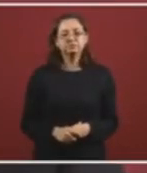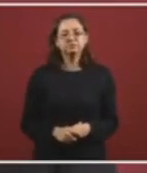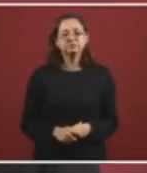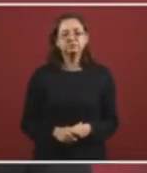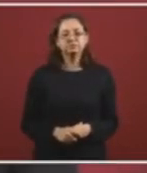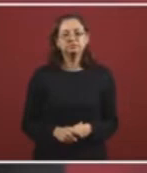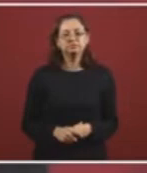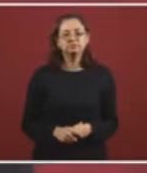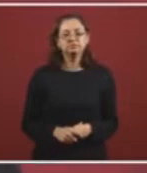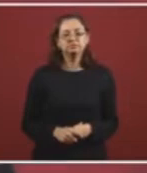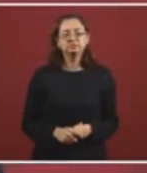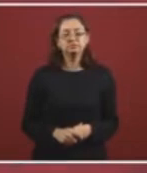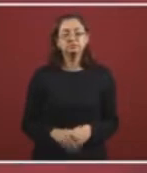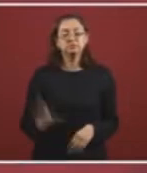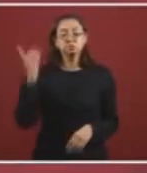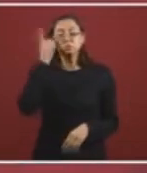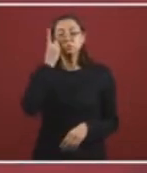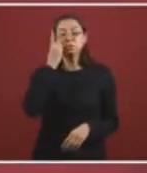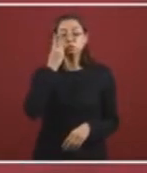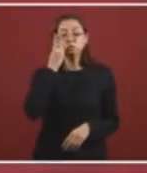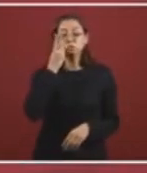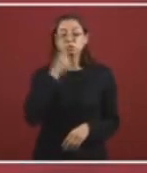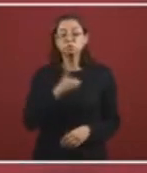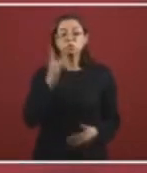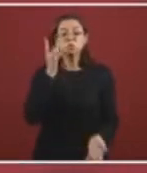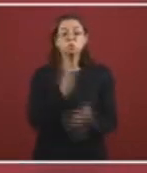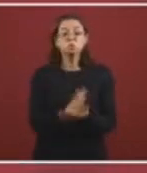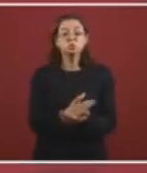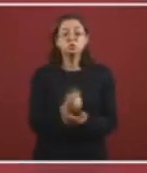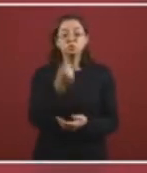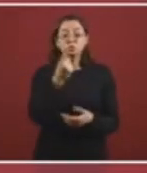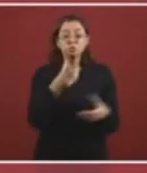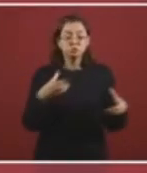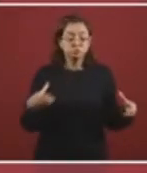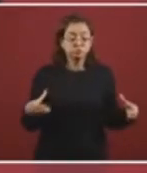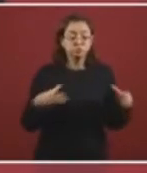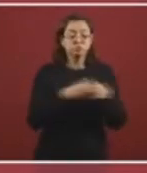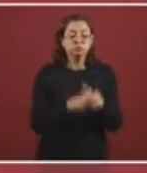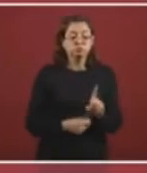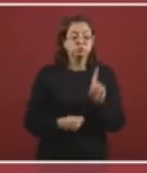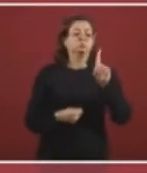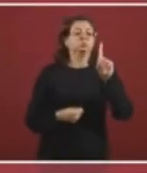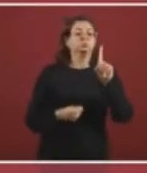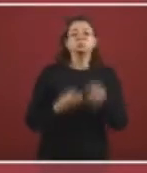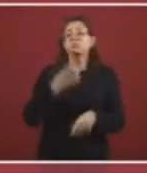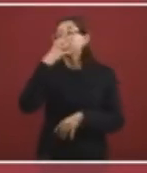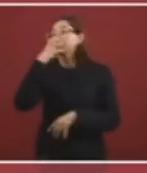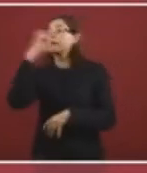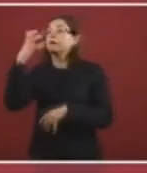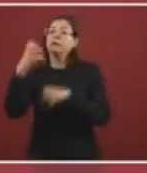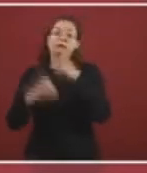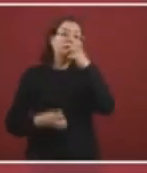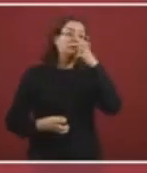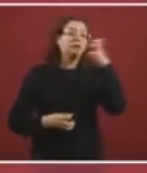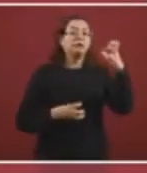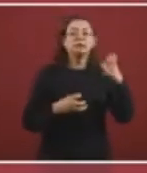Solón Argüello, en una de estas esquinas del centro, gritaba y pedía que